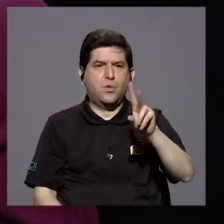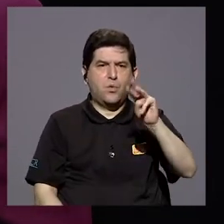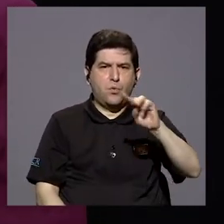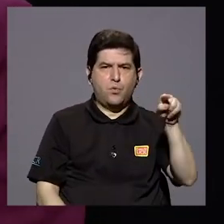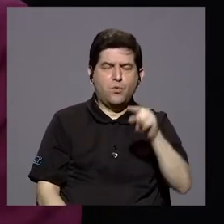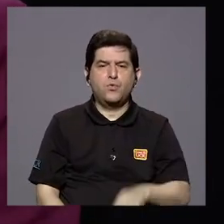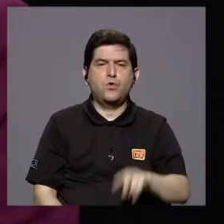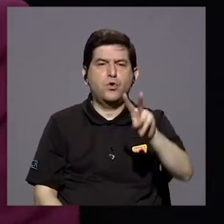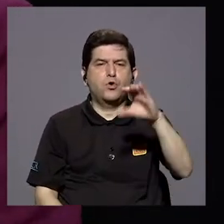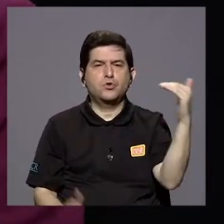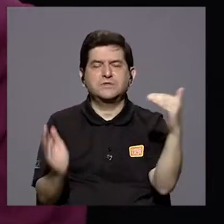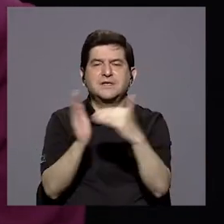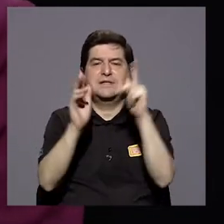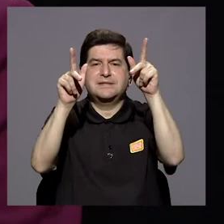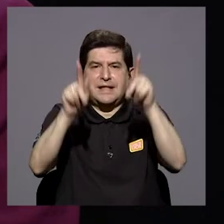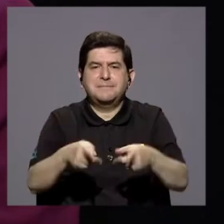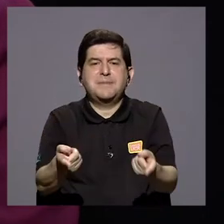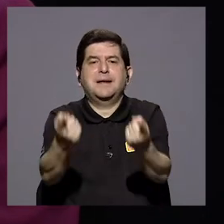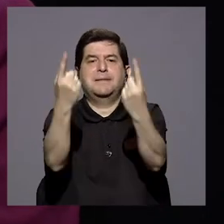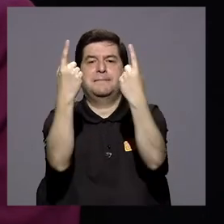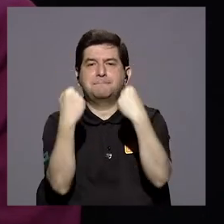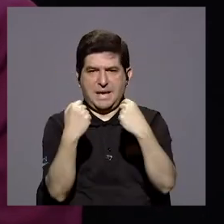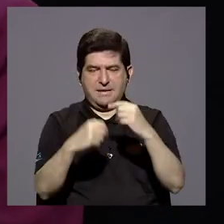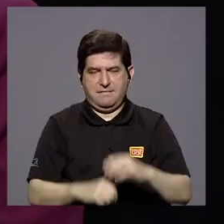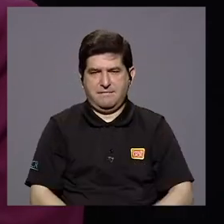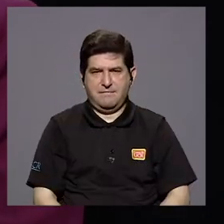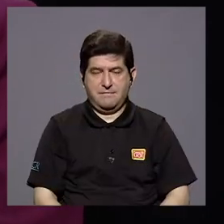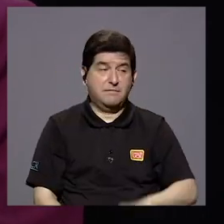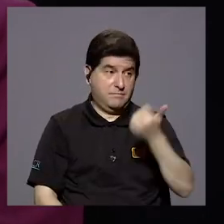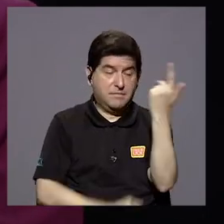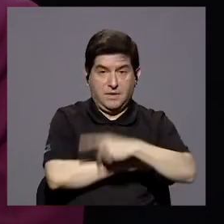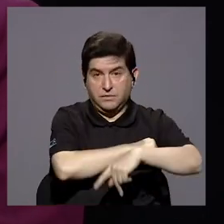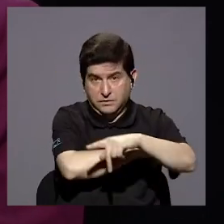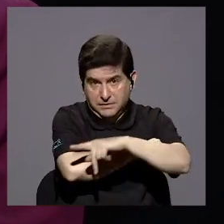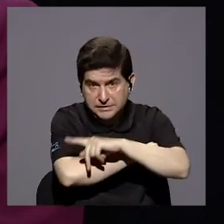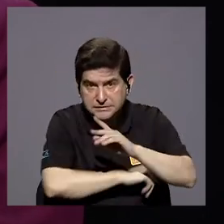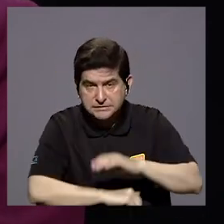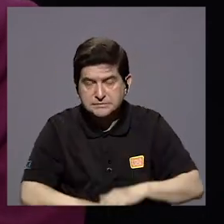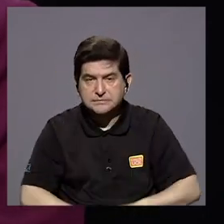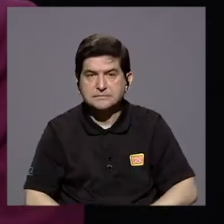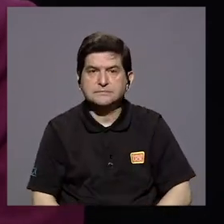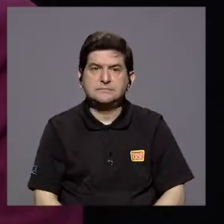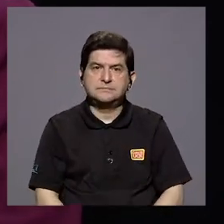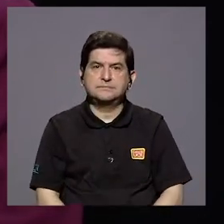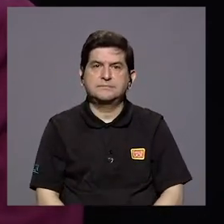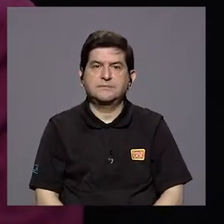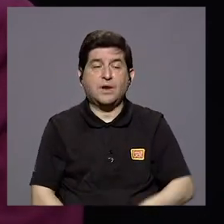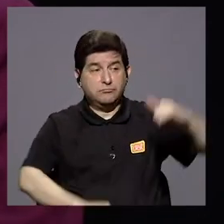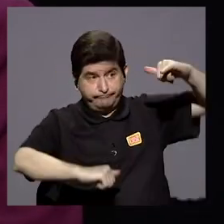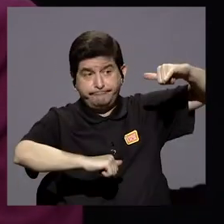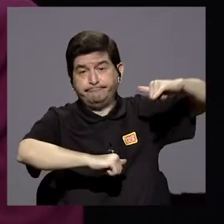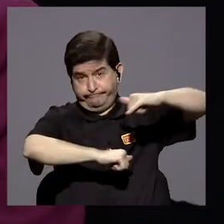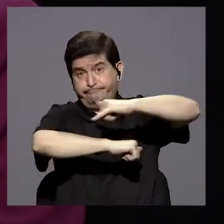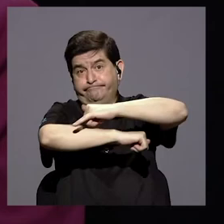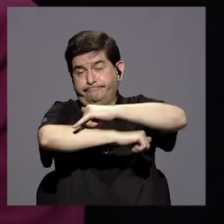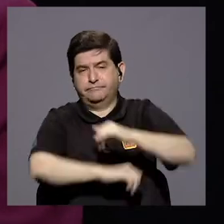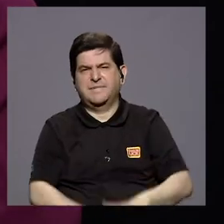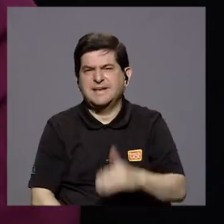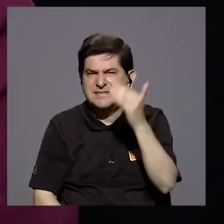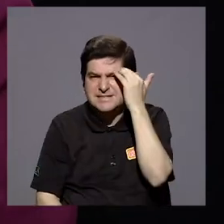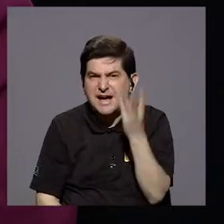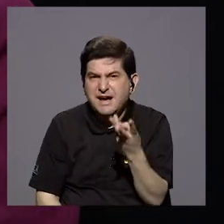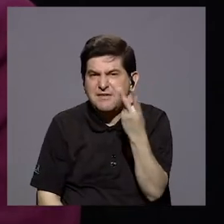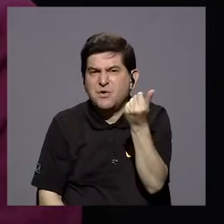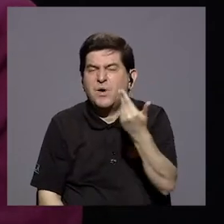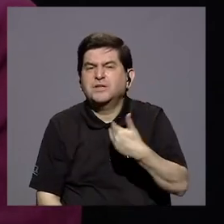marzo 200,000 personas que han venido de afuera por vía aérea, ¿va? ¿Y sabe